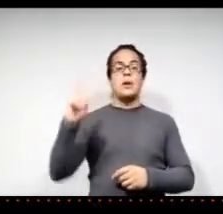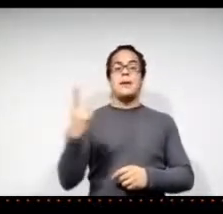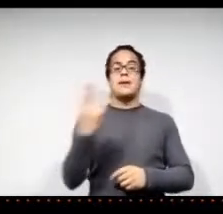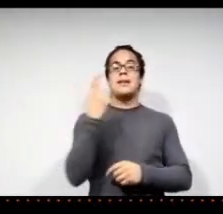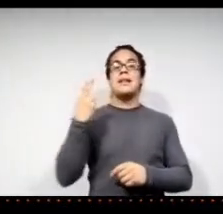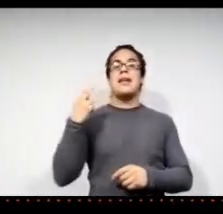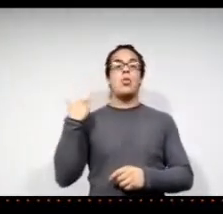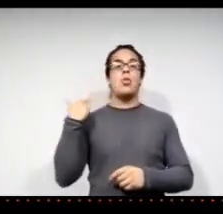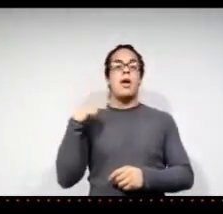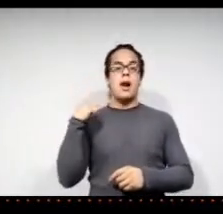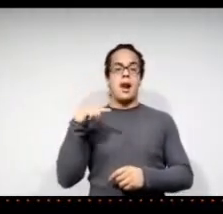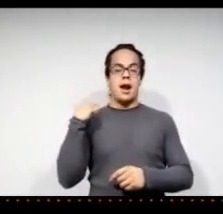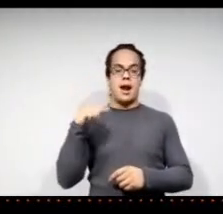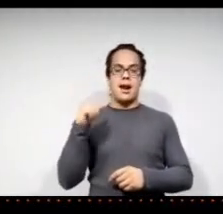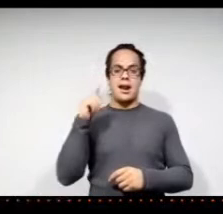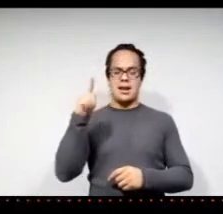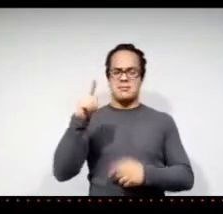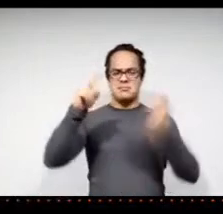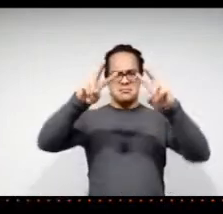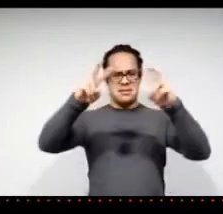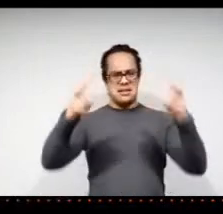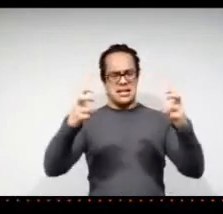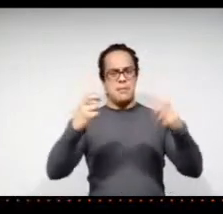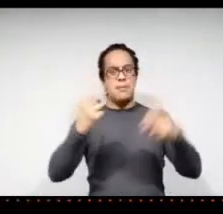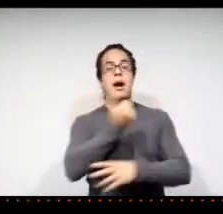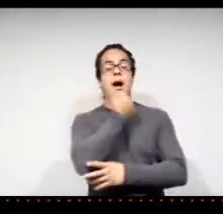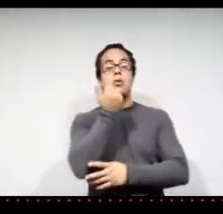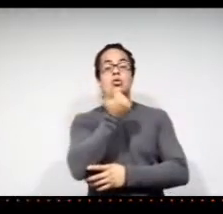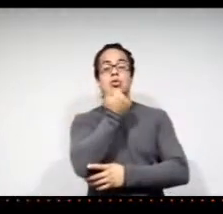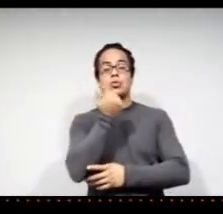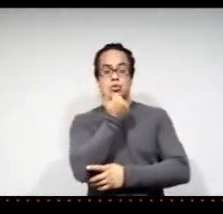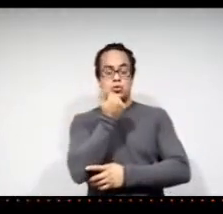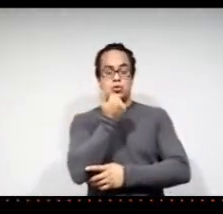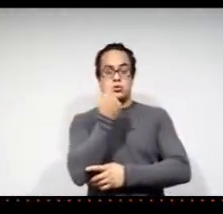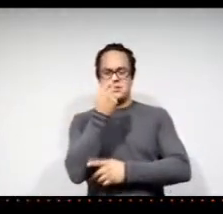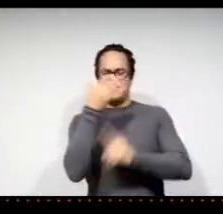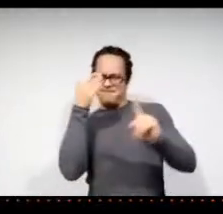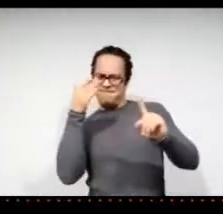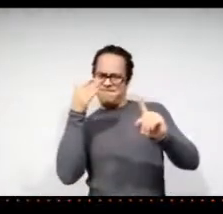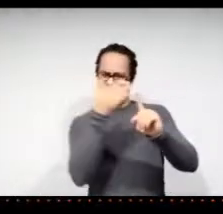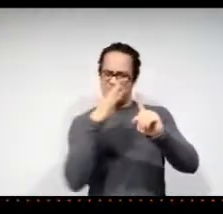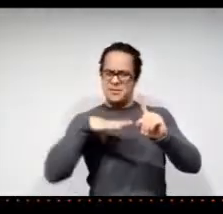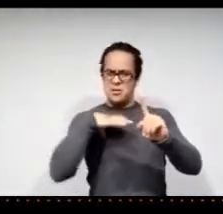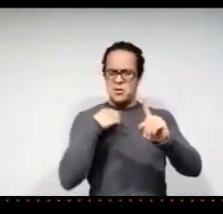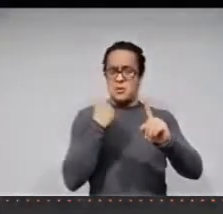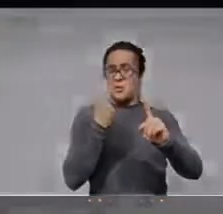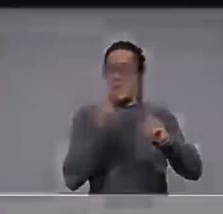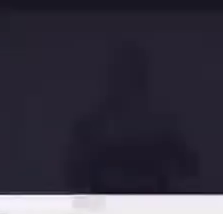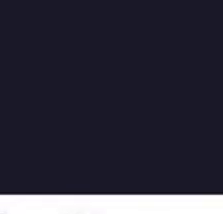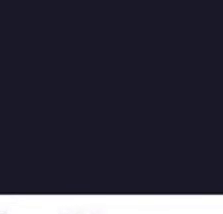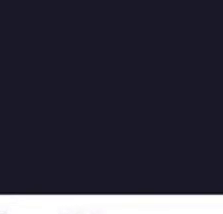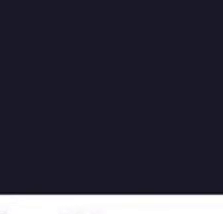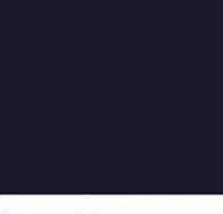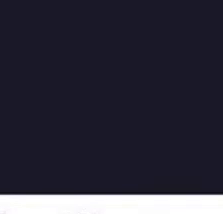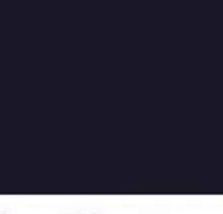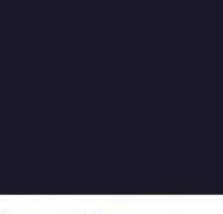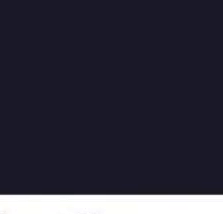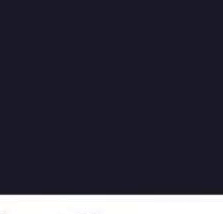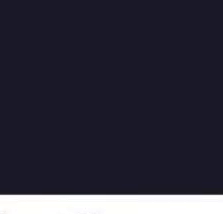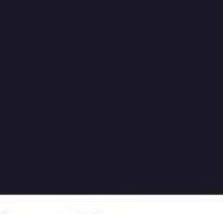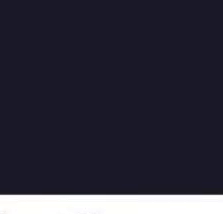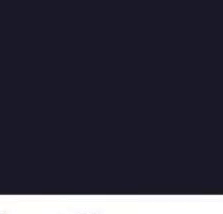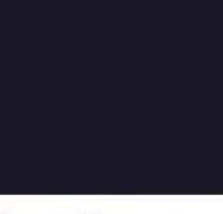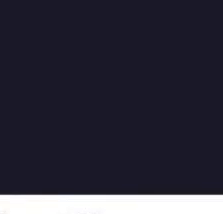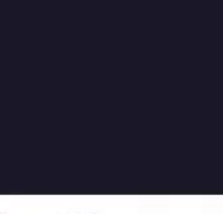y tratará sobre el tema de estudiantes y el reto de las nuevas exclusiones que está generando